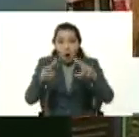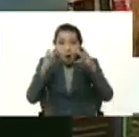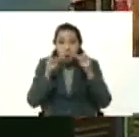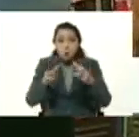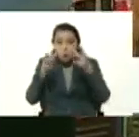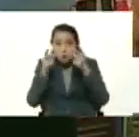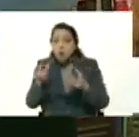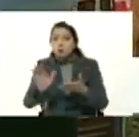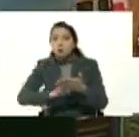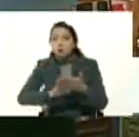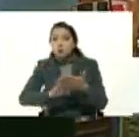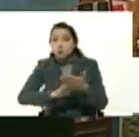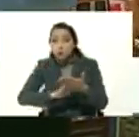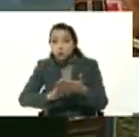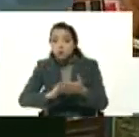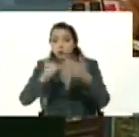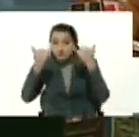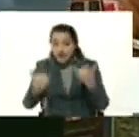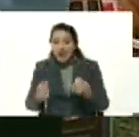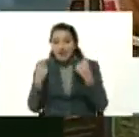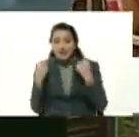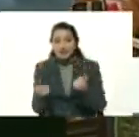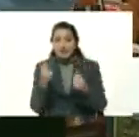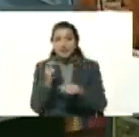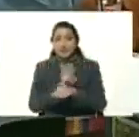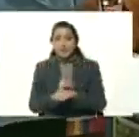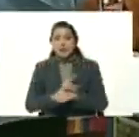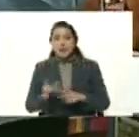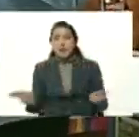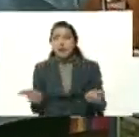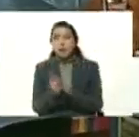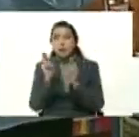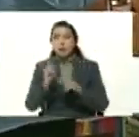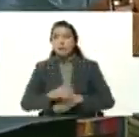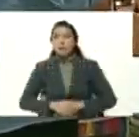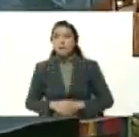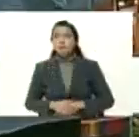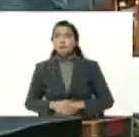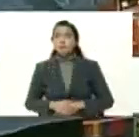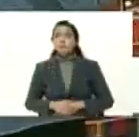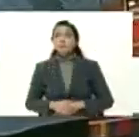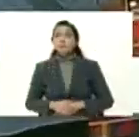y resolver en tiempo real. Resolver en tiempo real. Así es. Chócala ahí, Hernán.